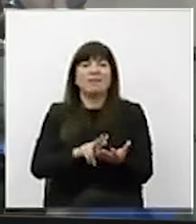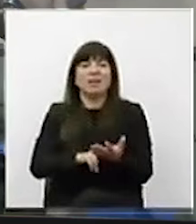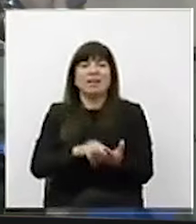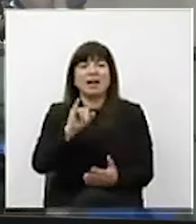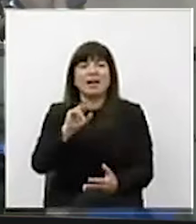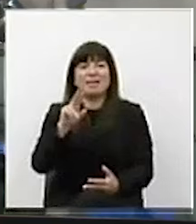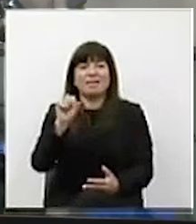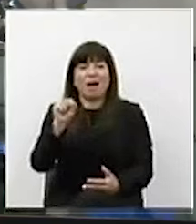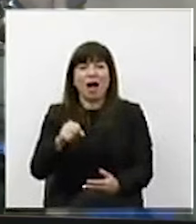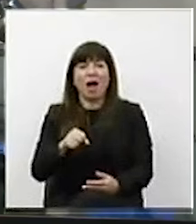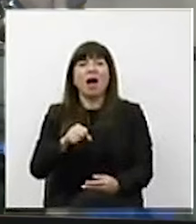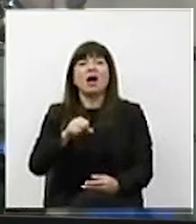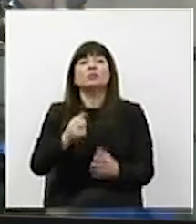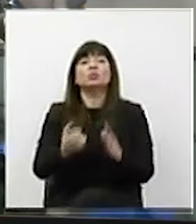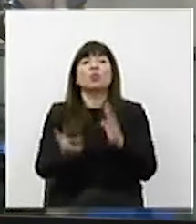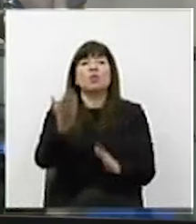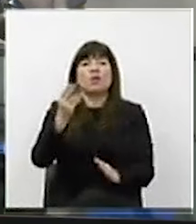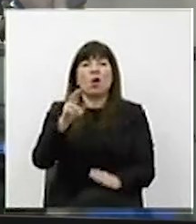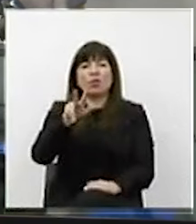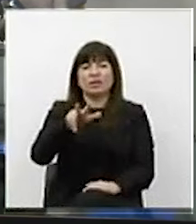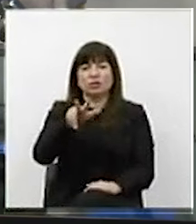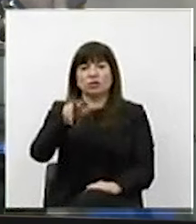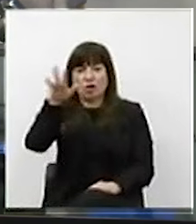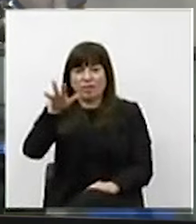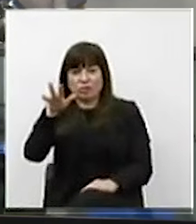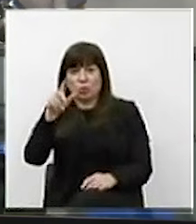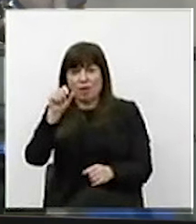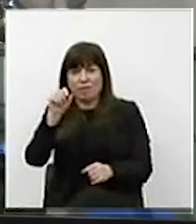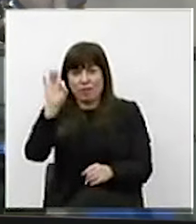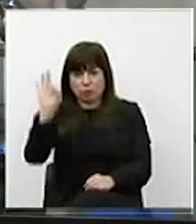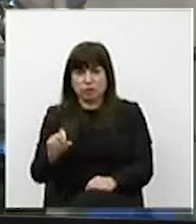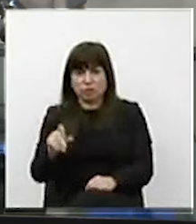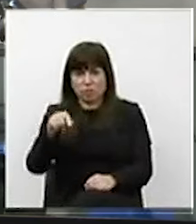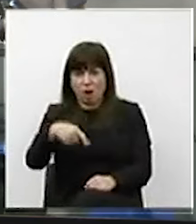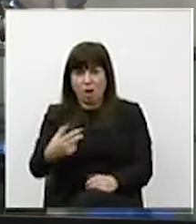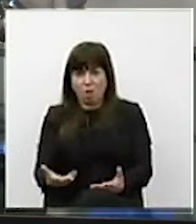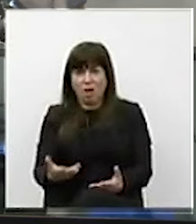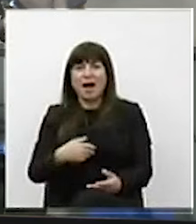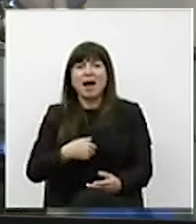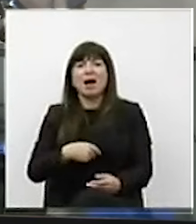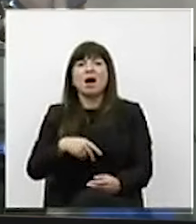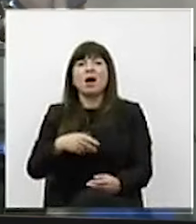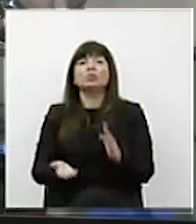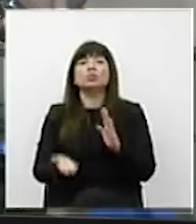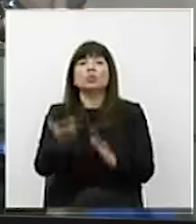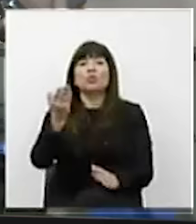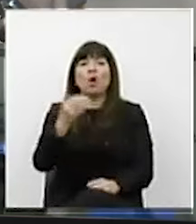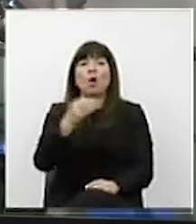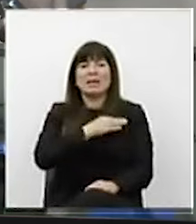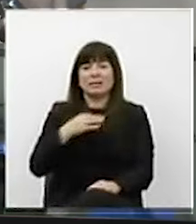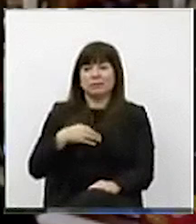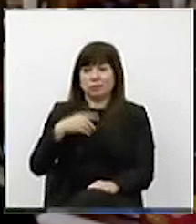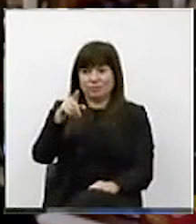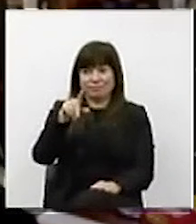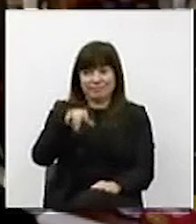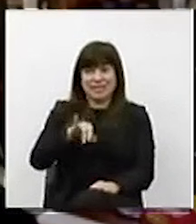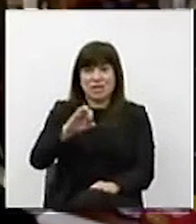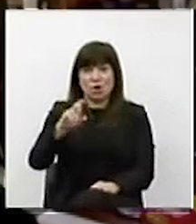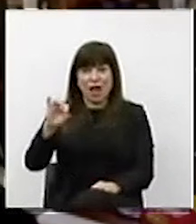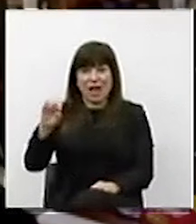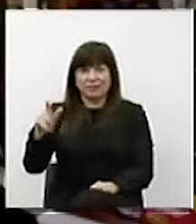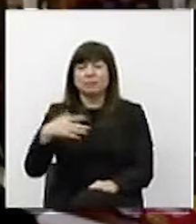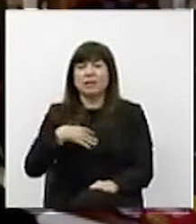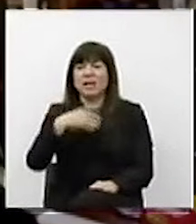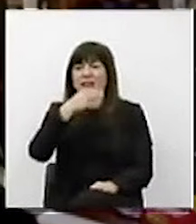IVA subió de 18 a 19, si no mal recuerdo, cuando lo subió Nicolás, cuando era ministro de Hacienda. Y dijo, yo